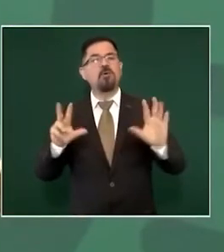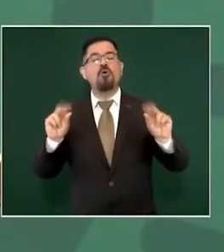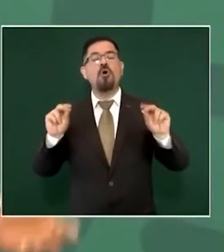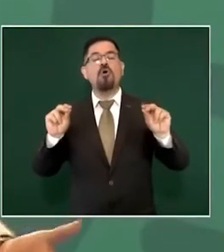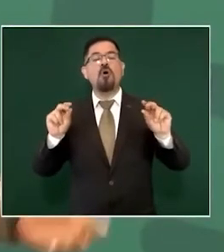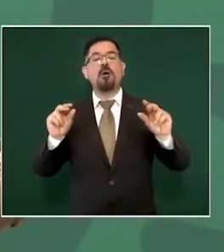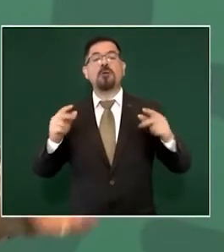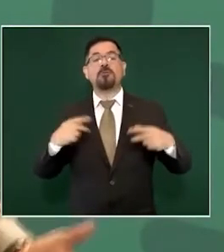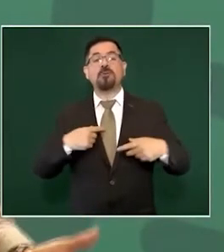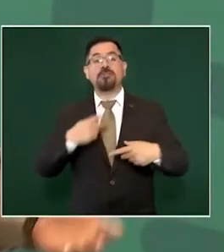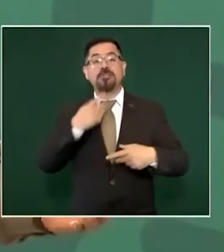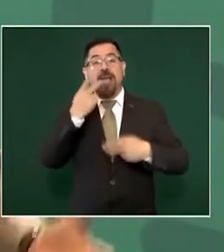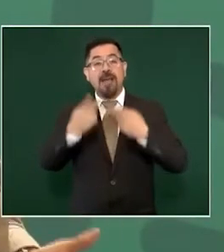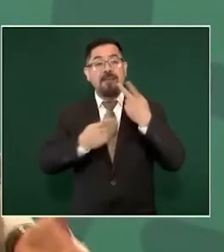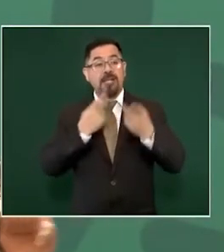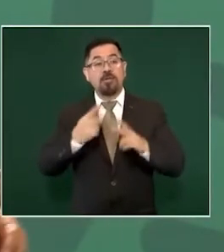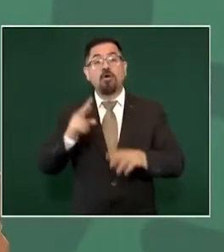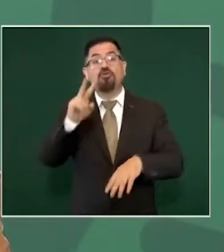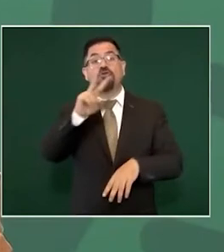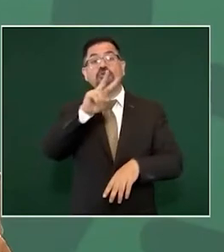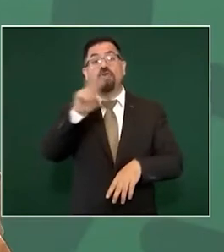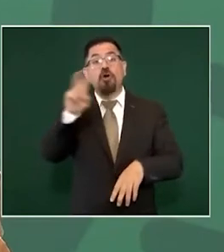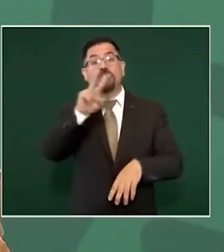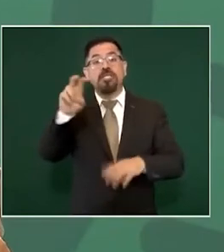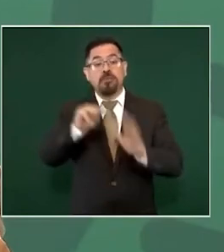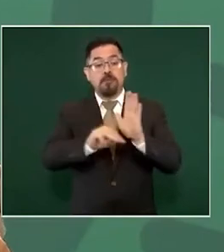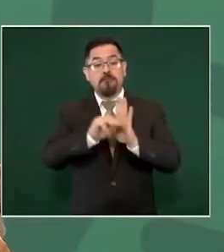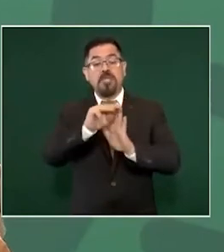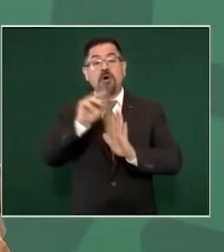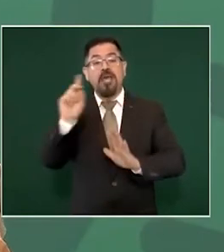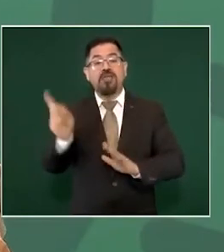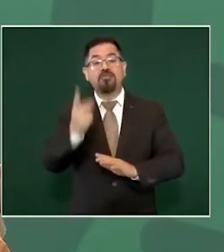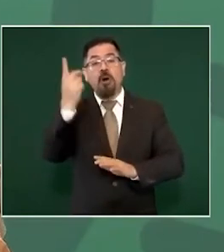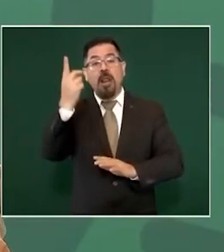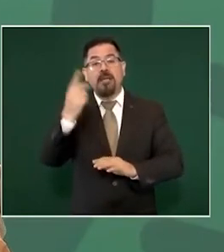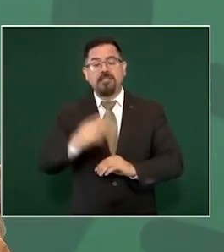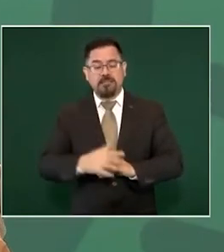de 200 millones de dólares.